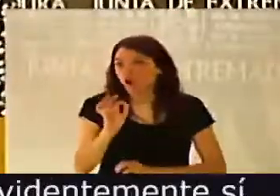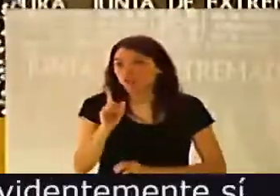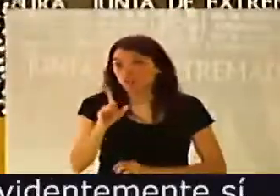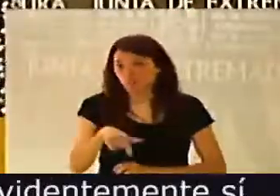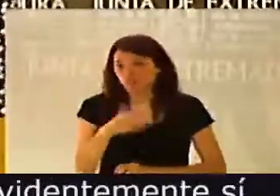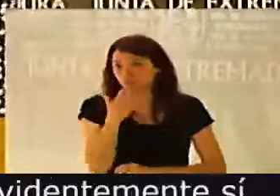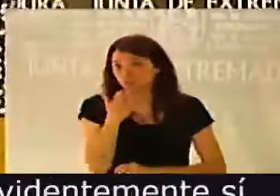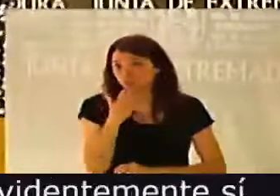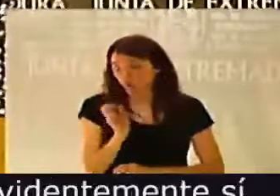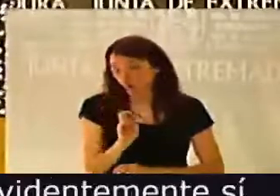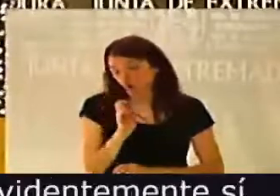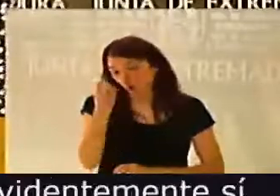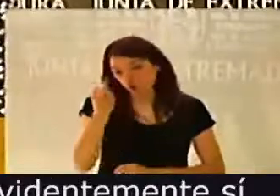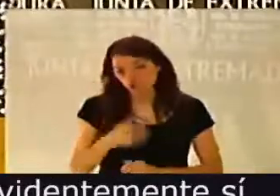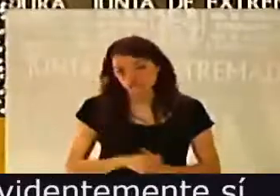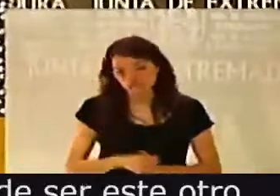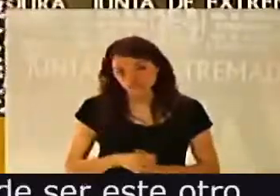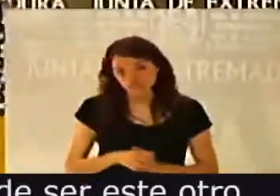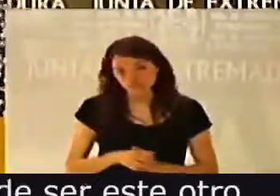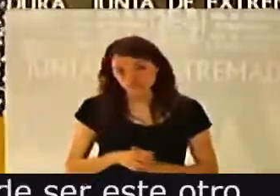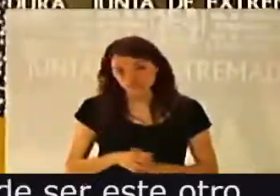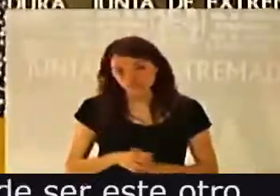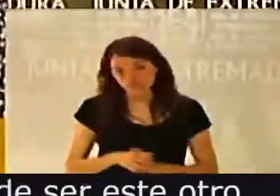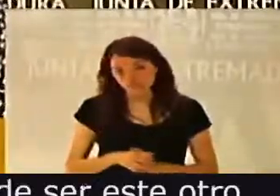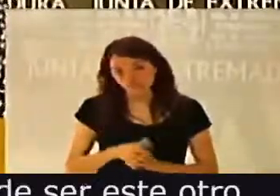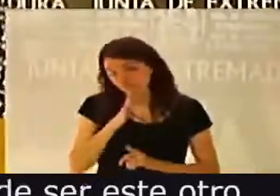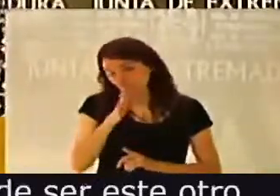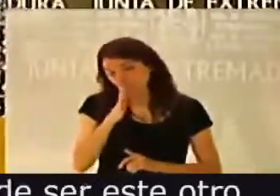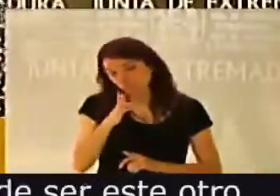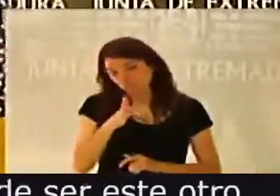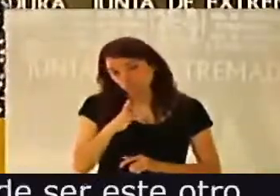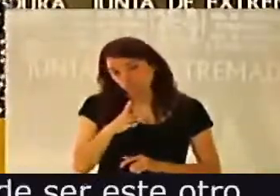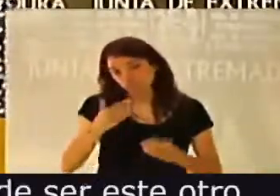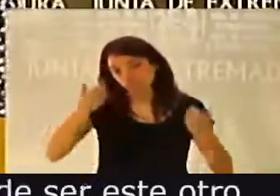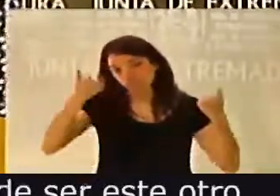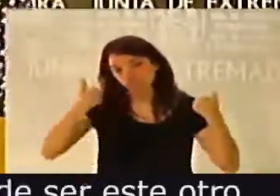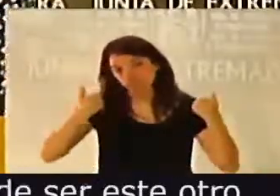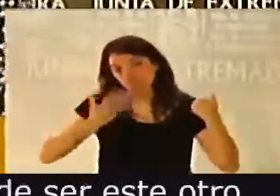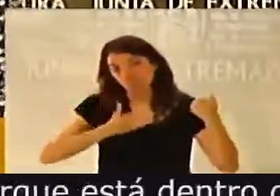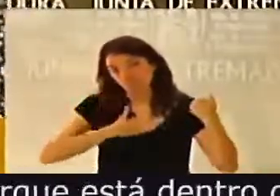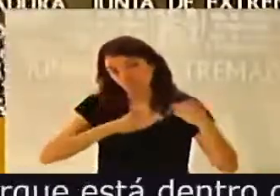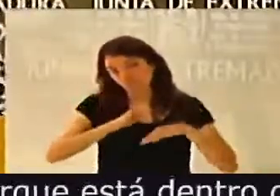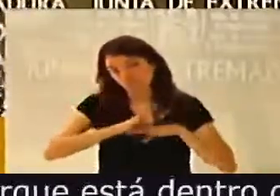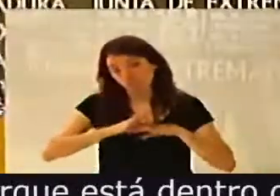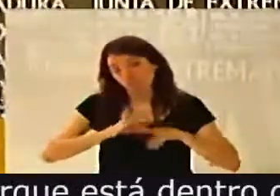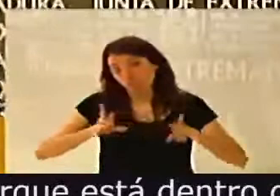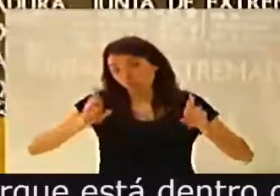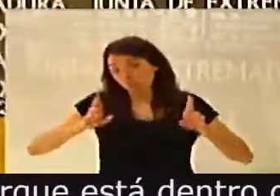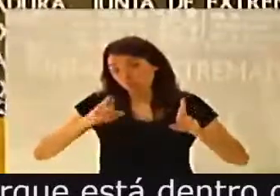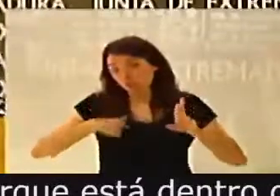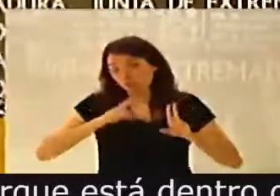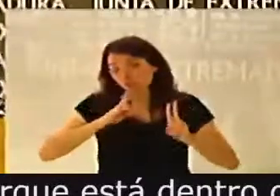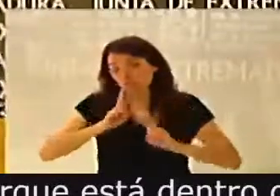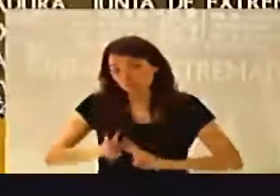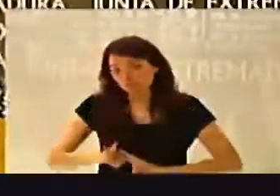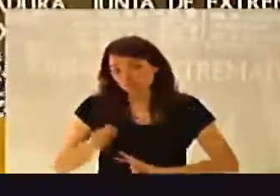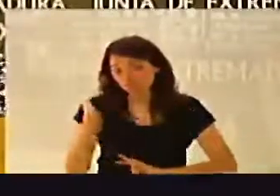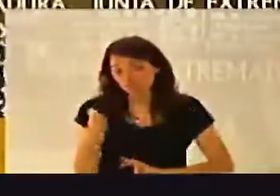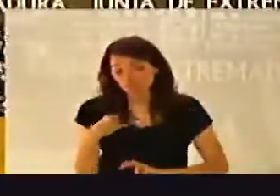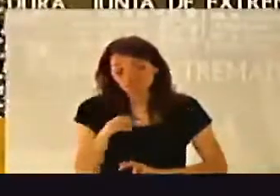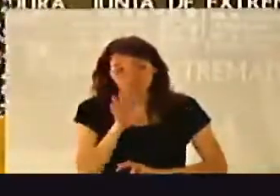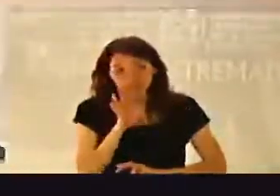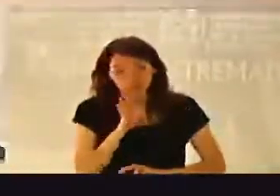ejemplo, que lo conozco más en profundidad porque está dentro de las competencias de mi consejería. Espero haberle respondido a su